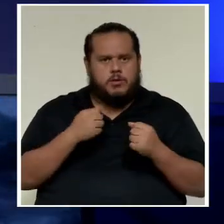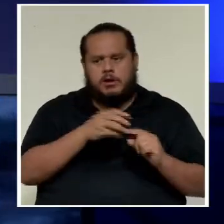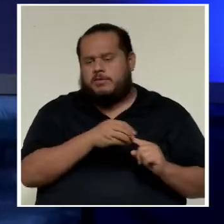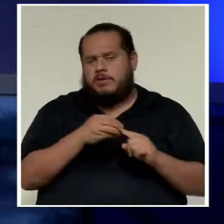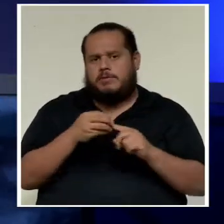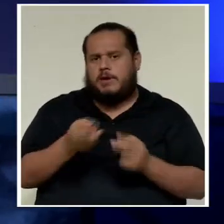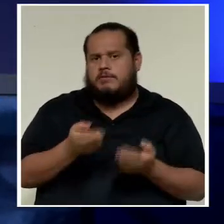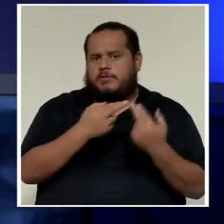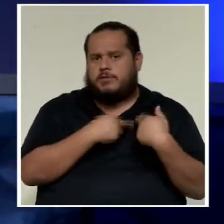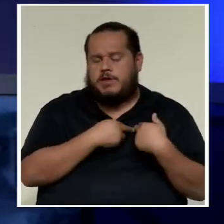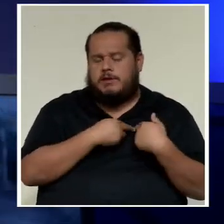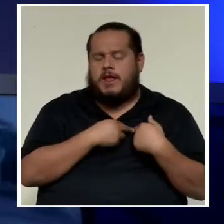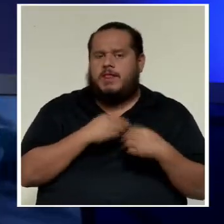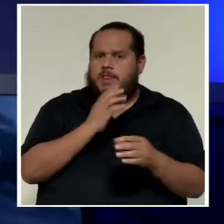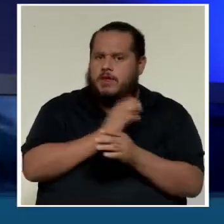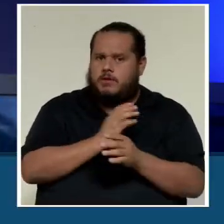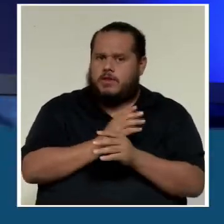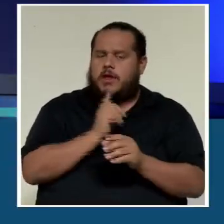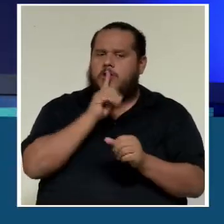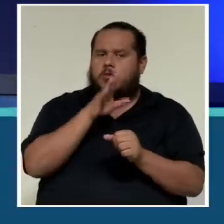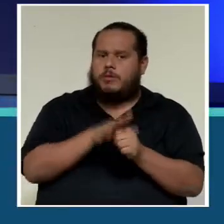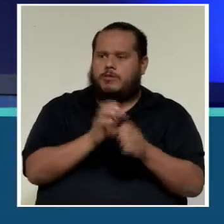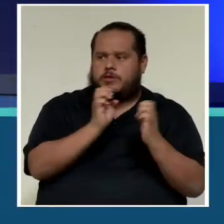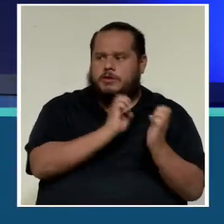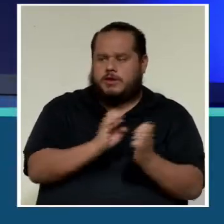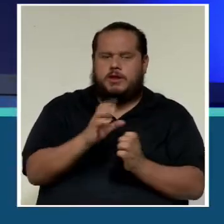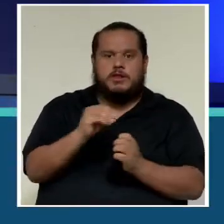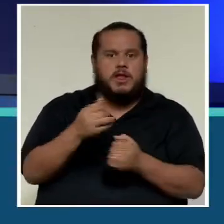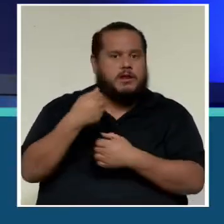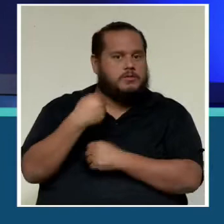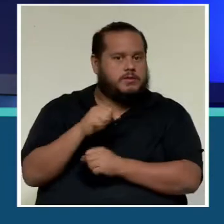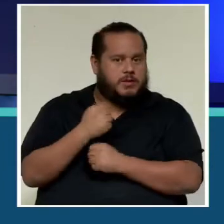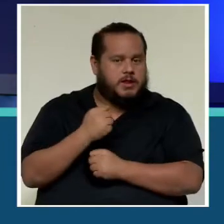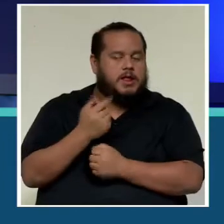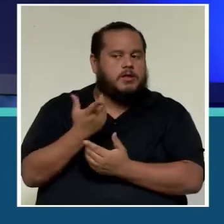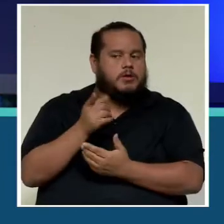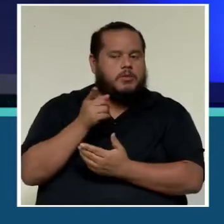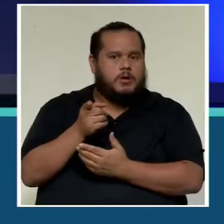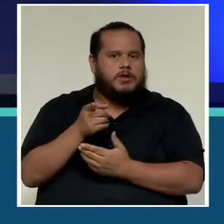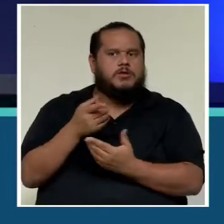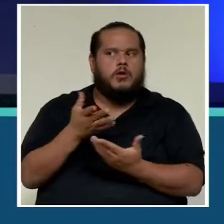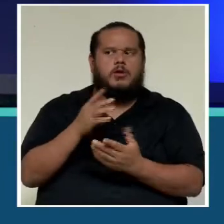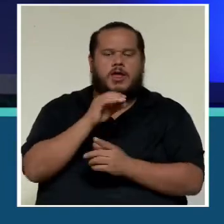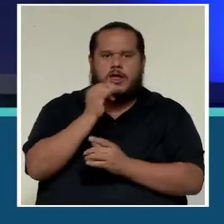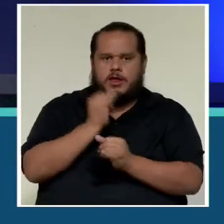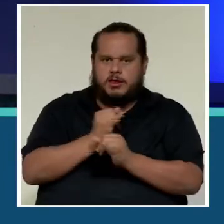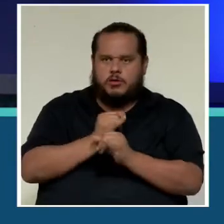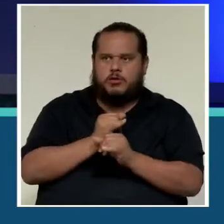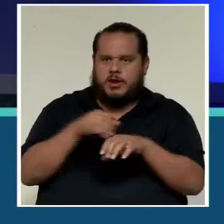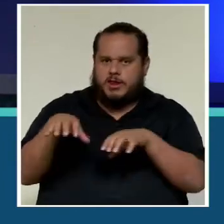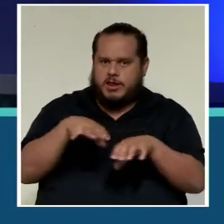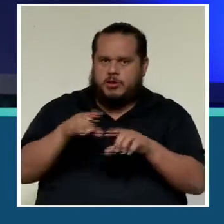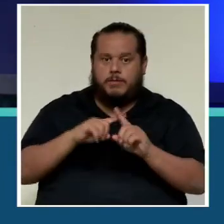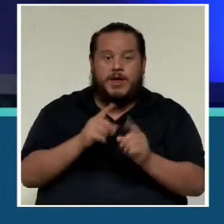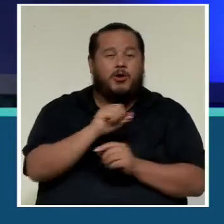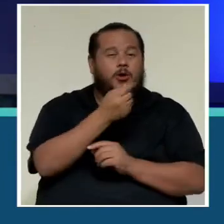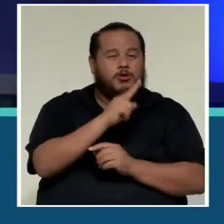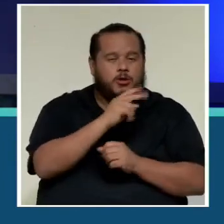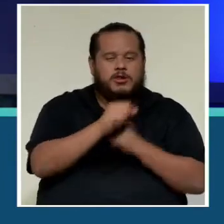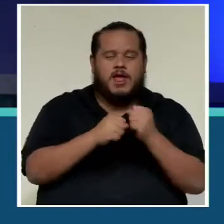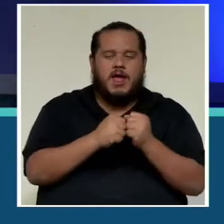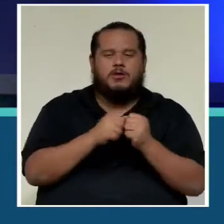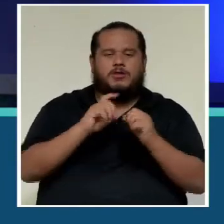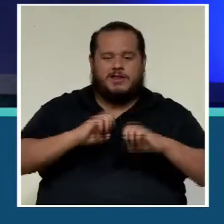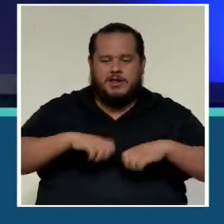responsable de velar por el cumplimiento de estrategias y a las municipalidades como entes de acción. Sin embargo, tras 12 años de su existencia, es